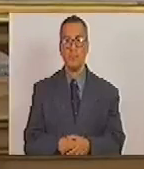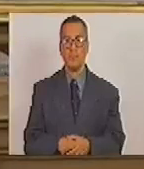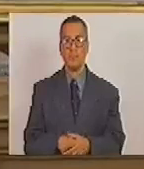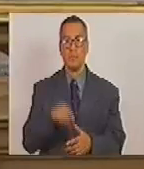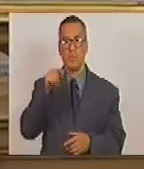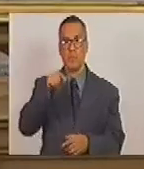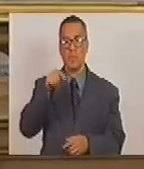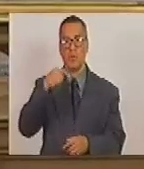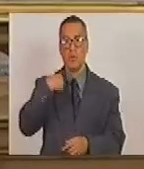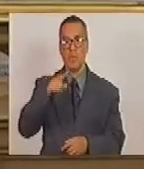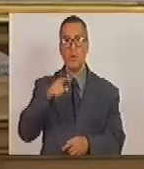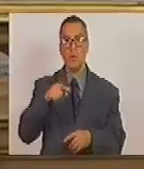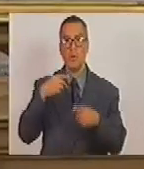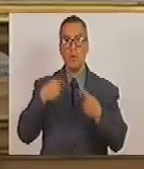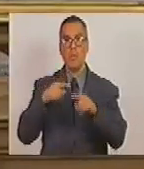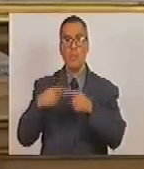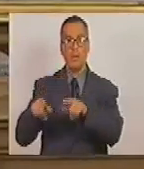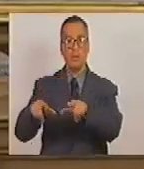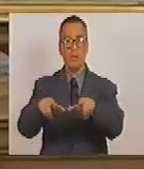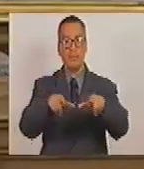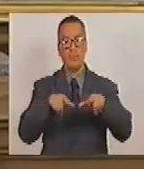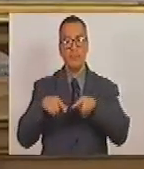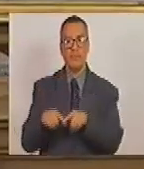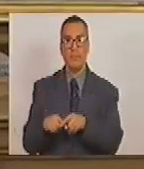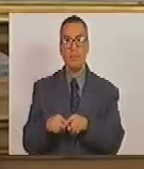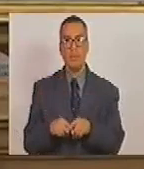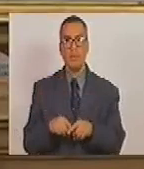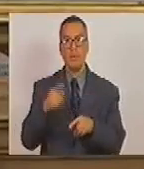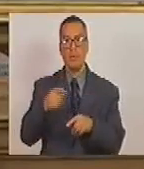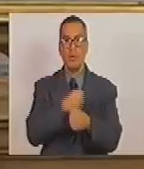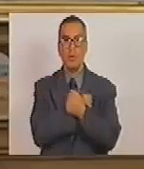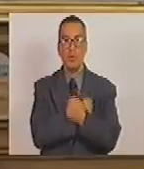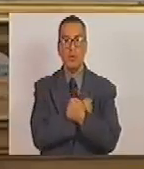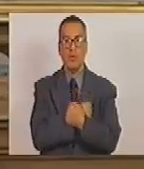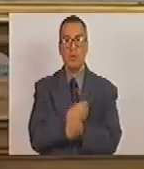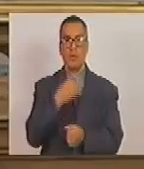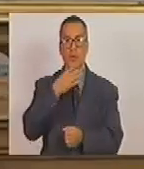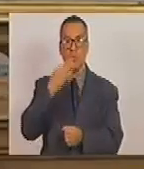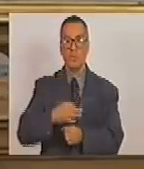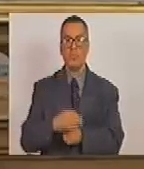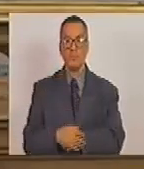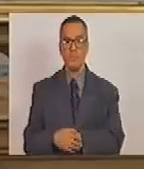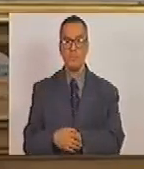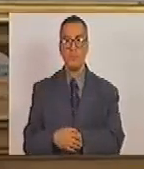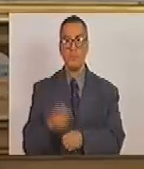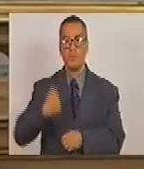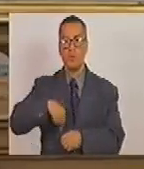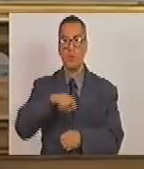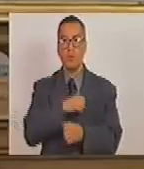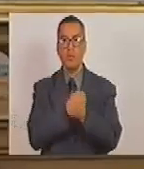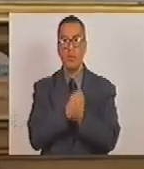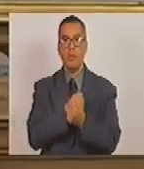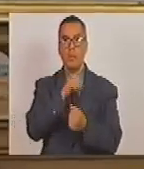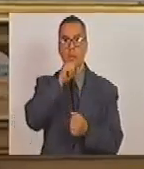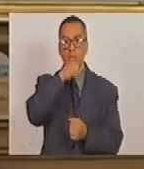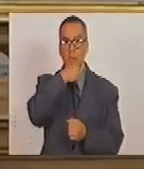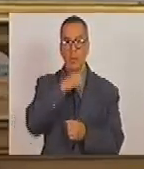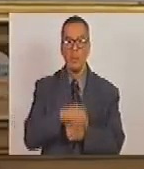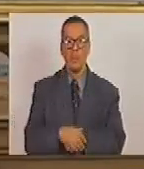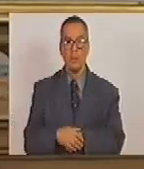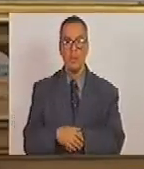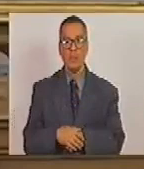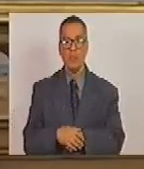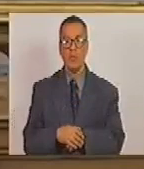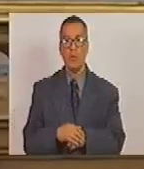Desde aquí y donde quiera que esté, le mandamos un abrazo a nuestro querido viejo,